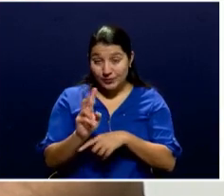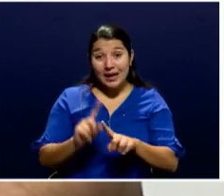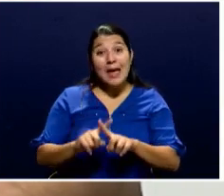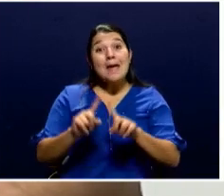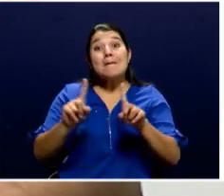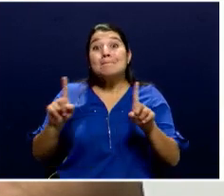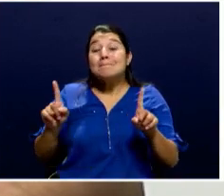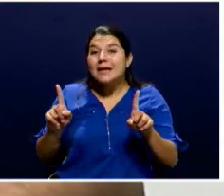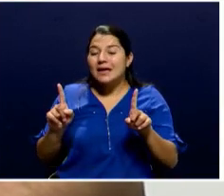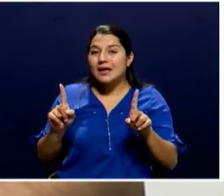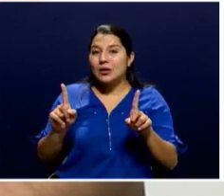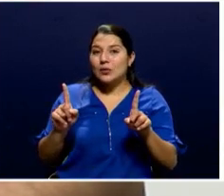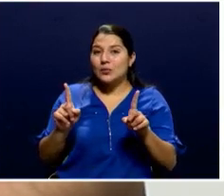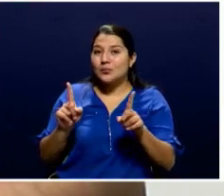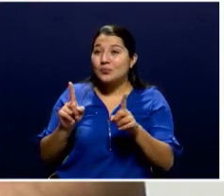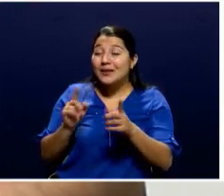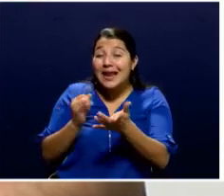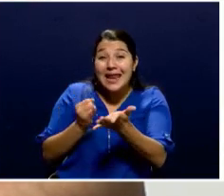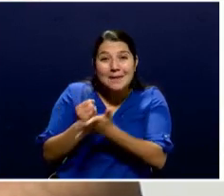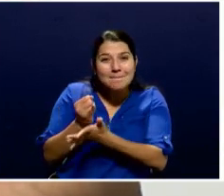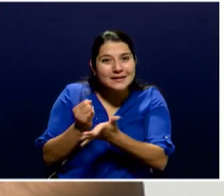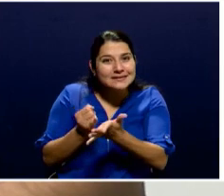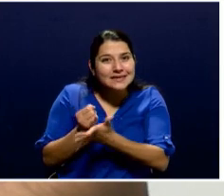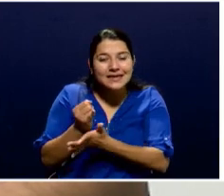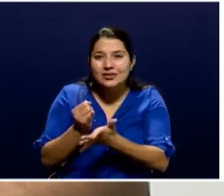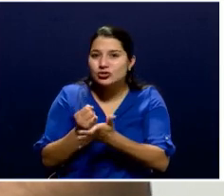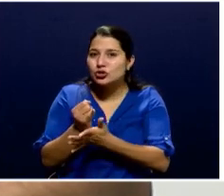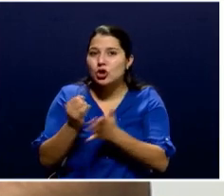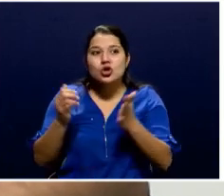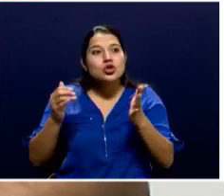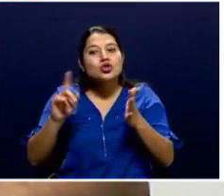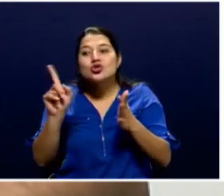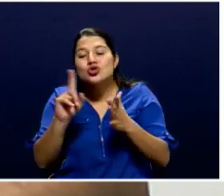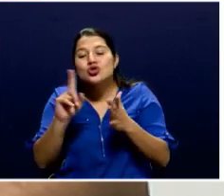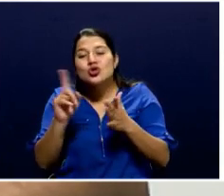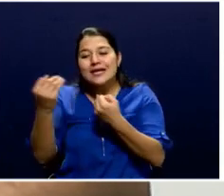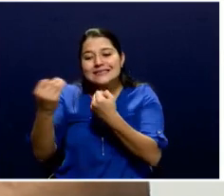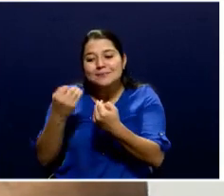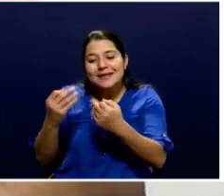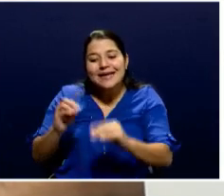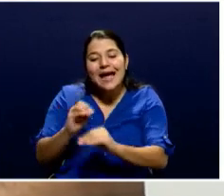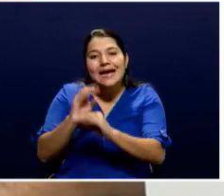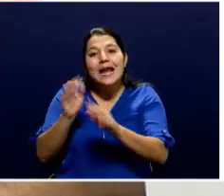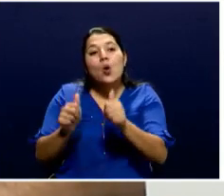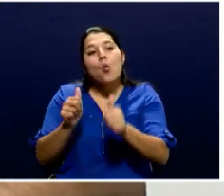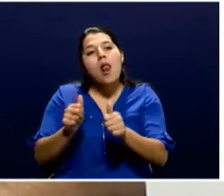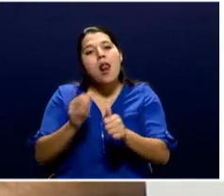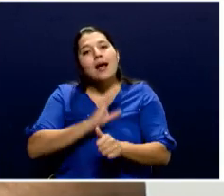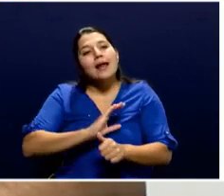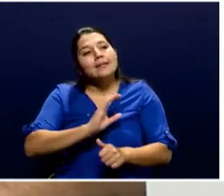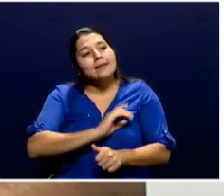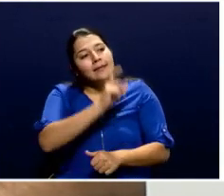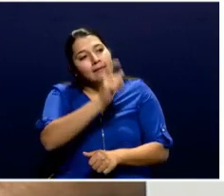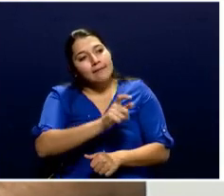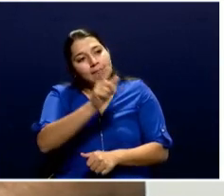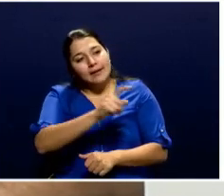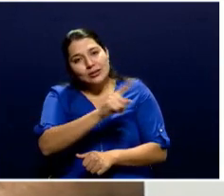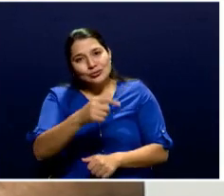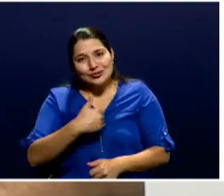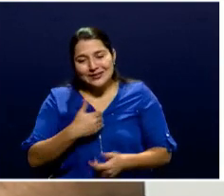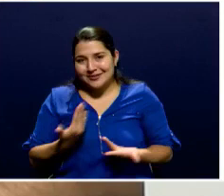artículo no ahonda en las características que tenía ese paciente. Entonces usted puede pensar que un paciente que está muy